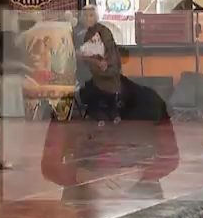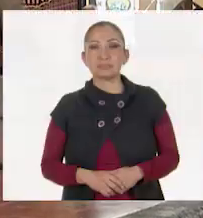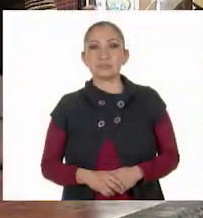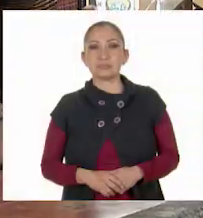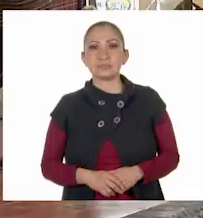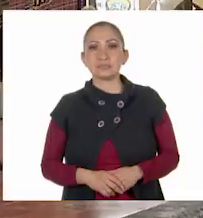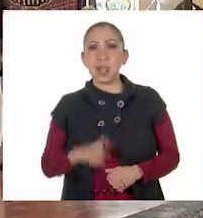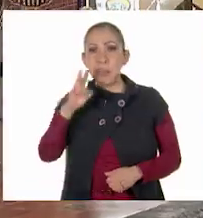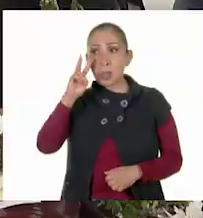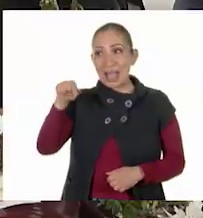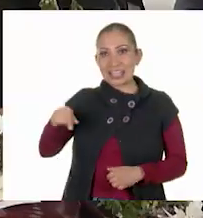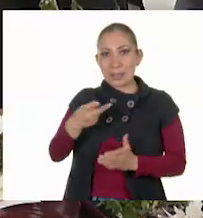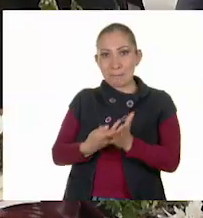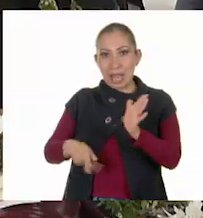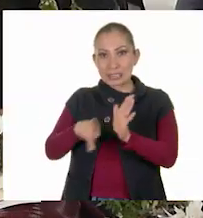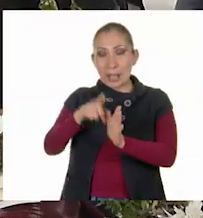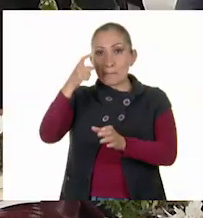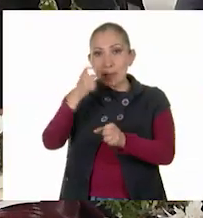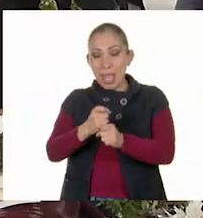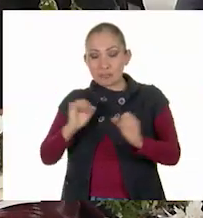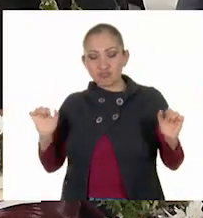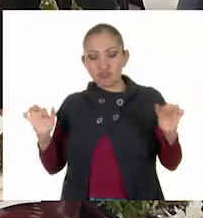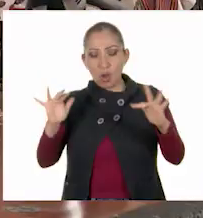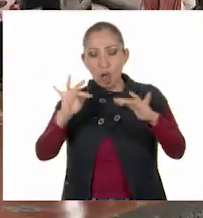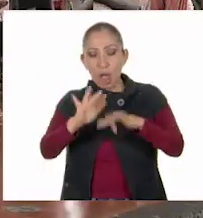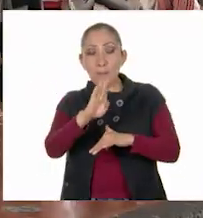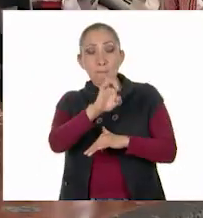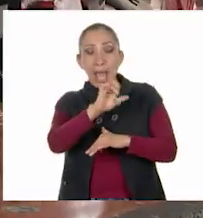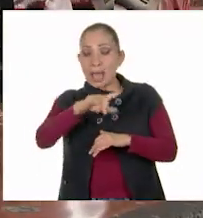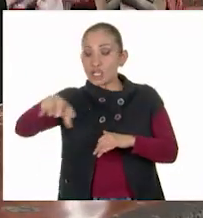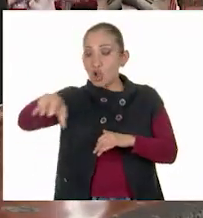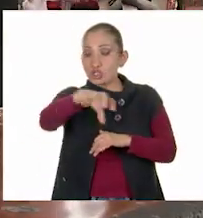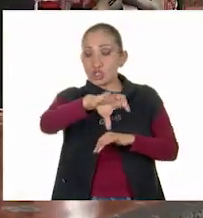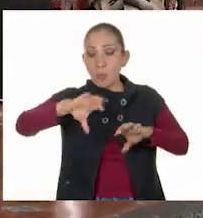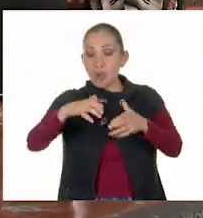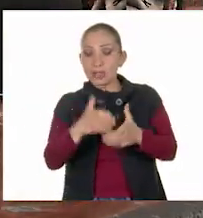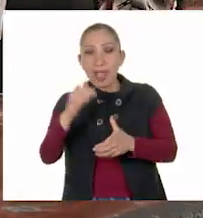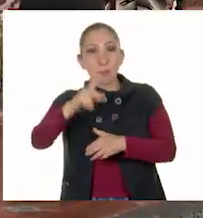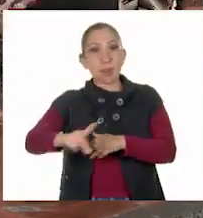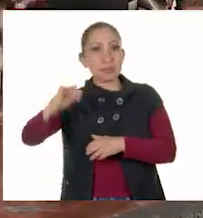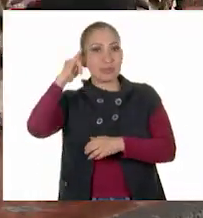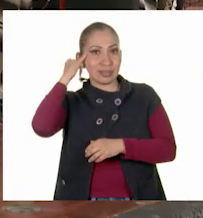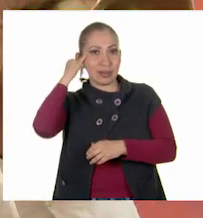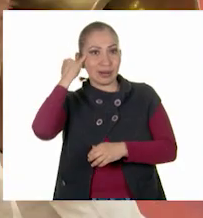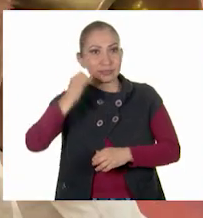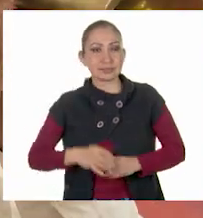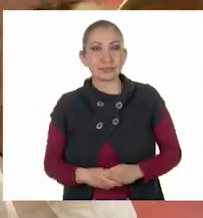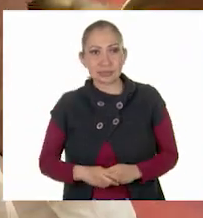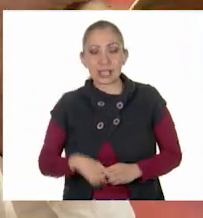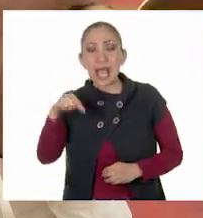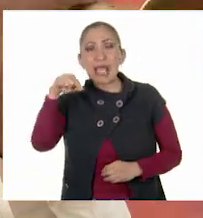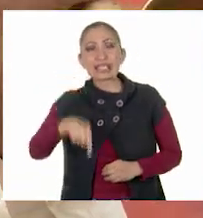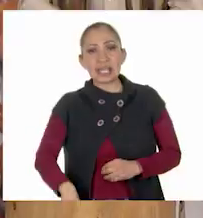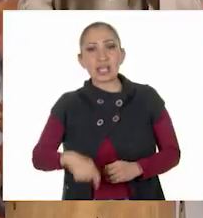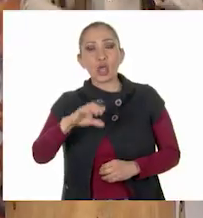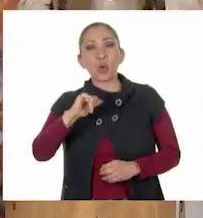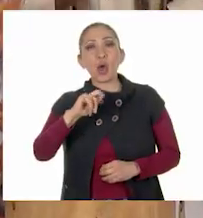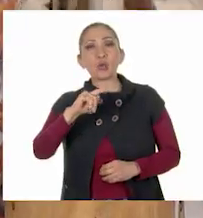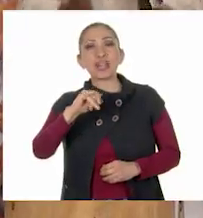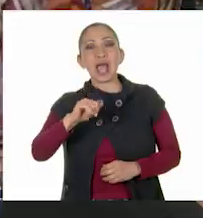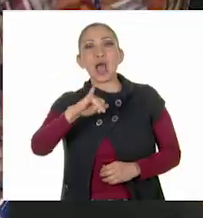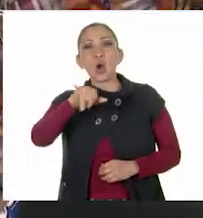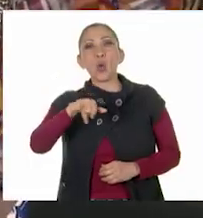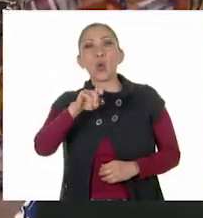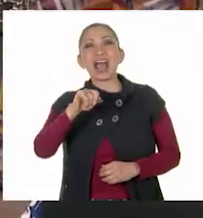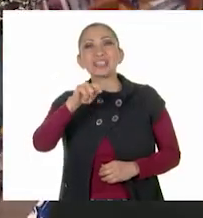Lo vemos en esta plaza, en el primer reencuentro de barrios, comunidades y pueblos indígenas. Estamos en Contla de